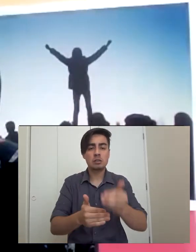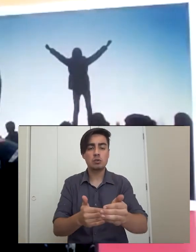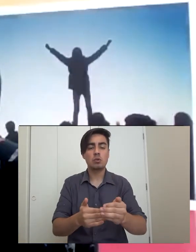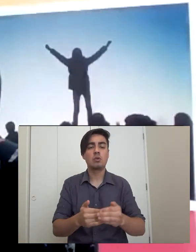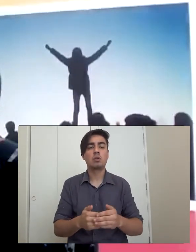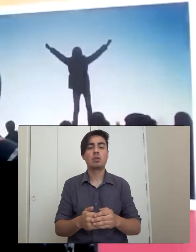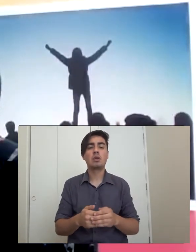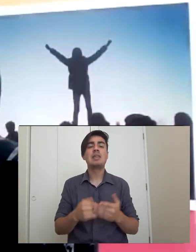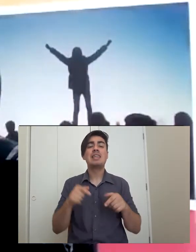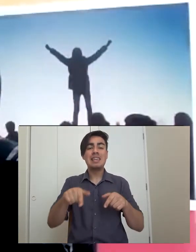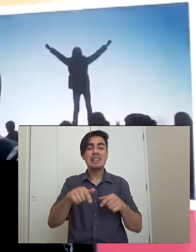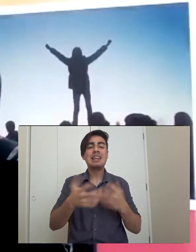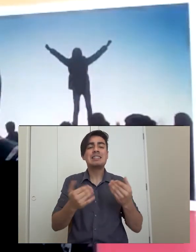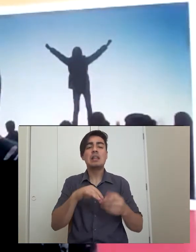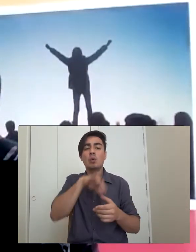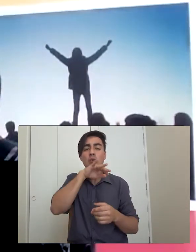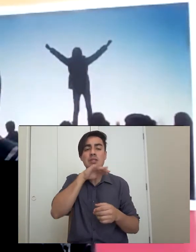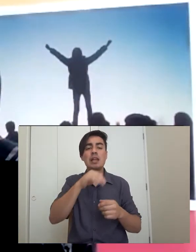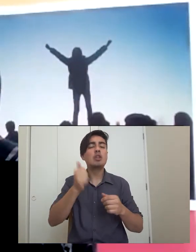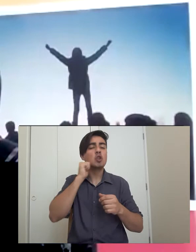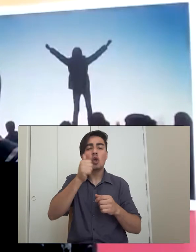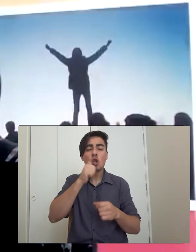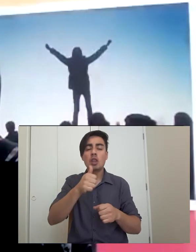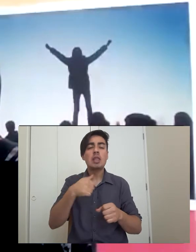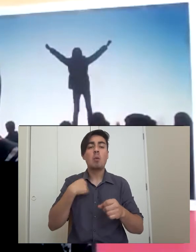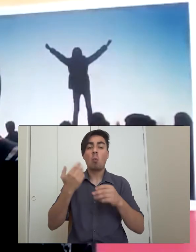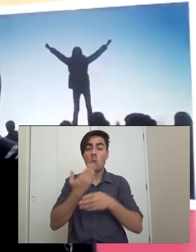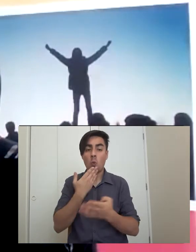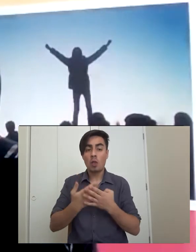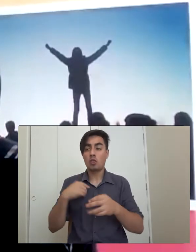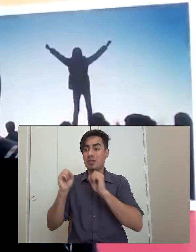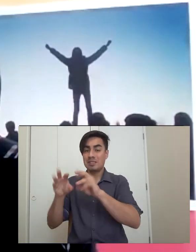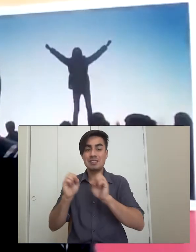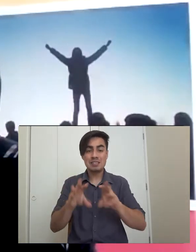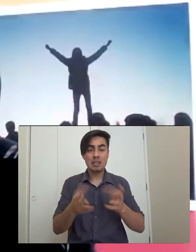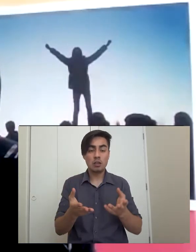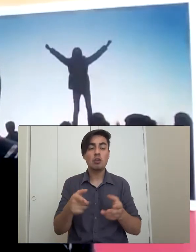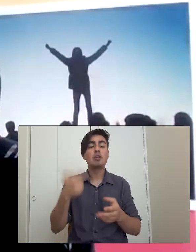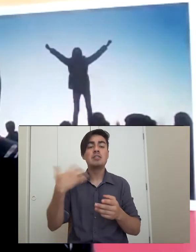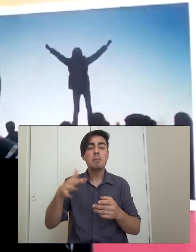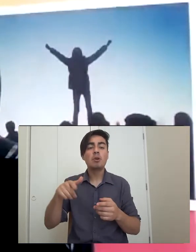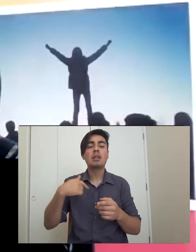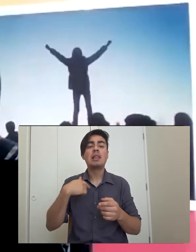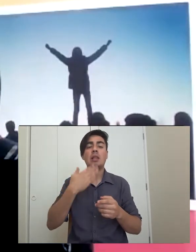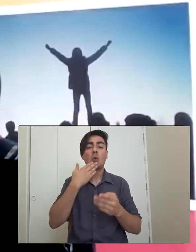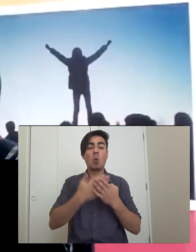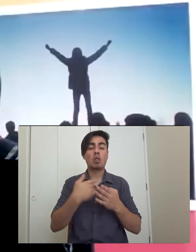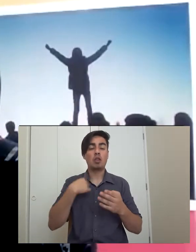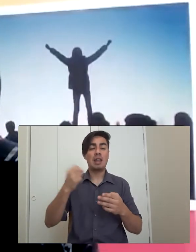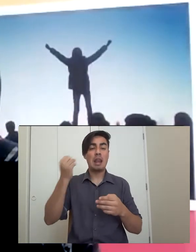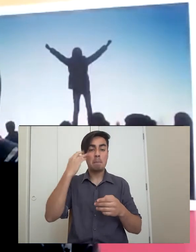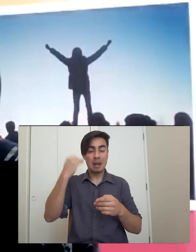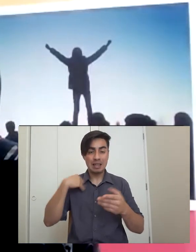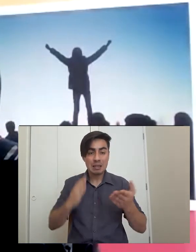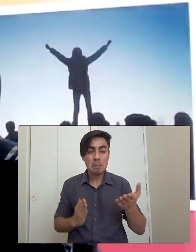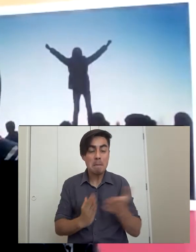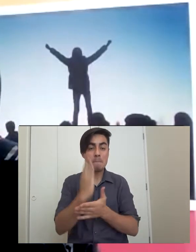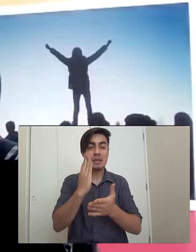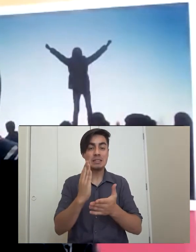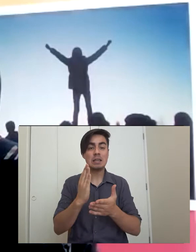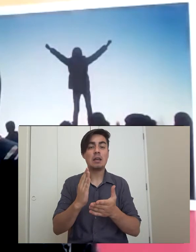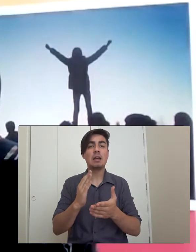usarlo en su trabajo diario de enseñanza. Así que en la práctica nosotros hacemos eso con un proceso